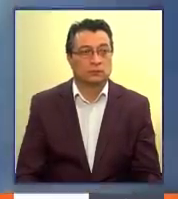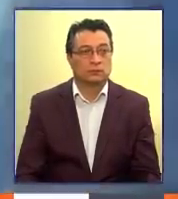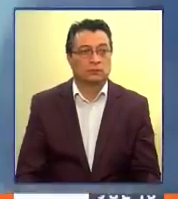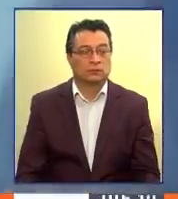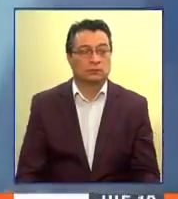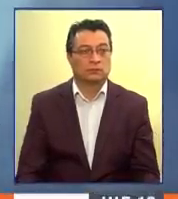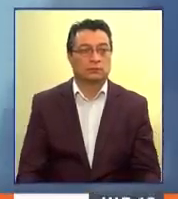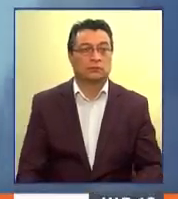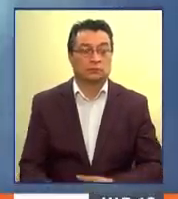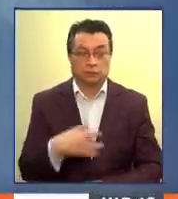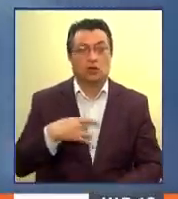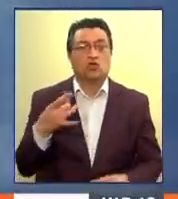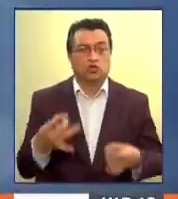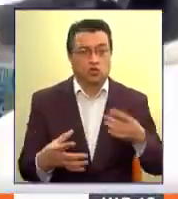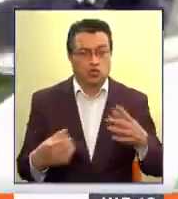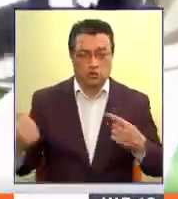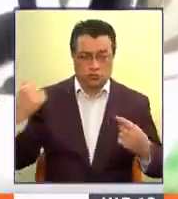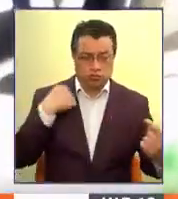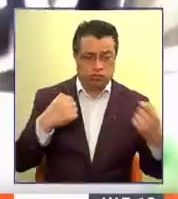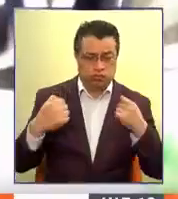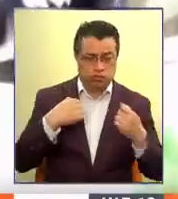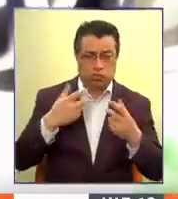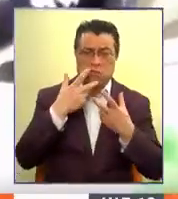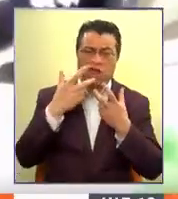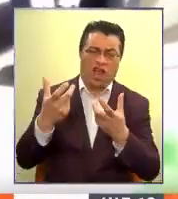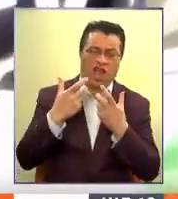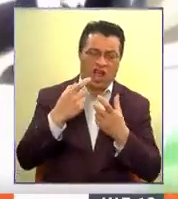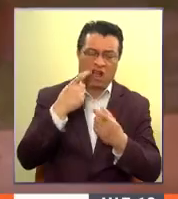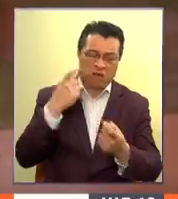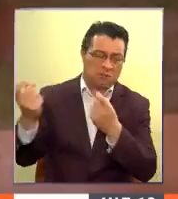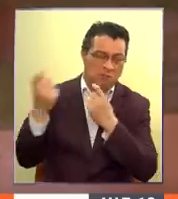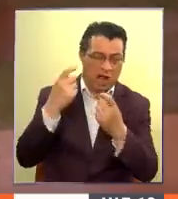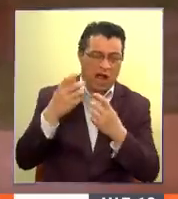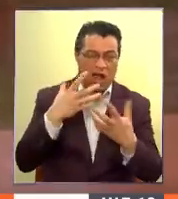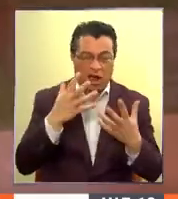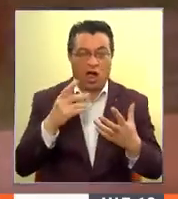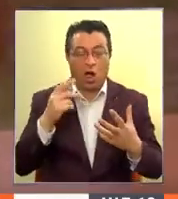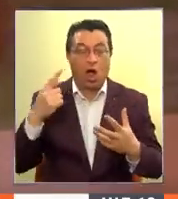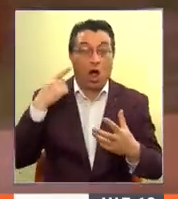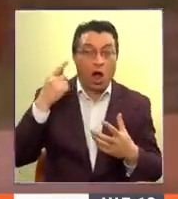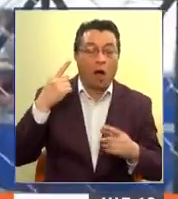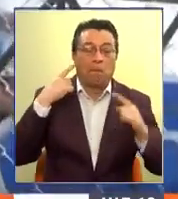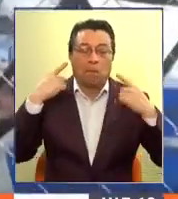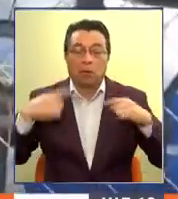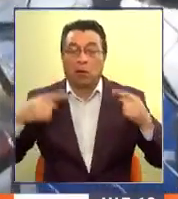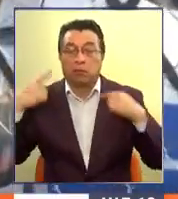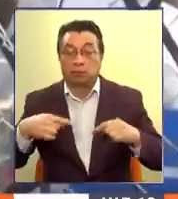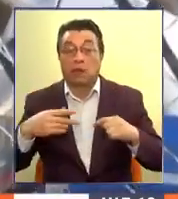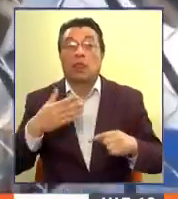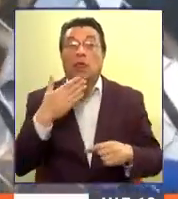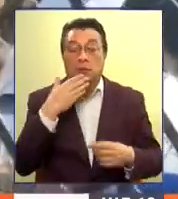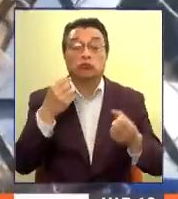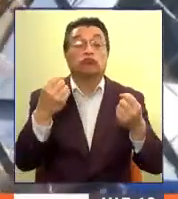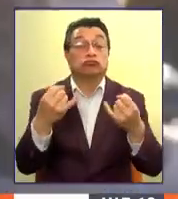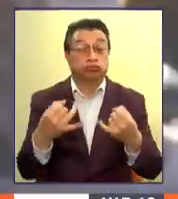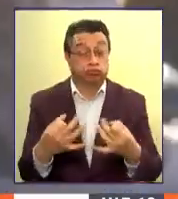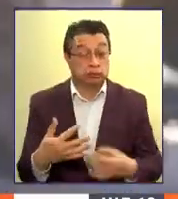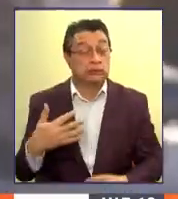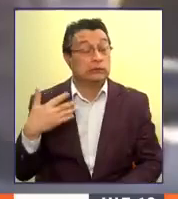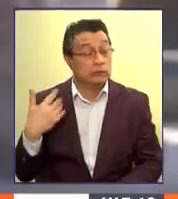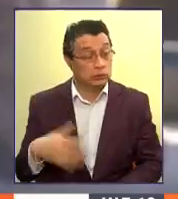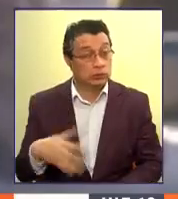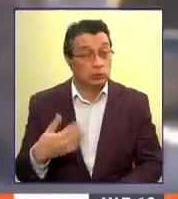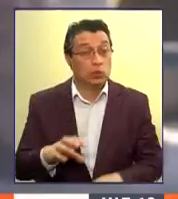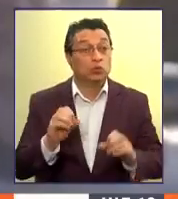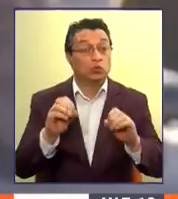No solo duelen los golpes, las ofensas, los gritos, los que escucharon y no hicieron nada. Duele también saber las cifras. Detrás de cientos